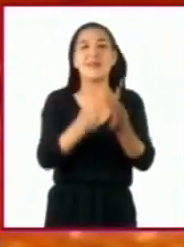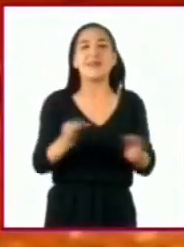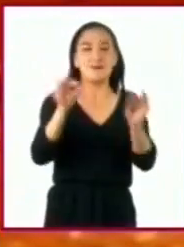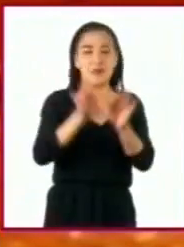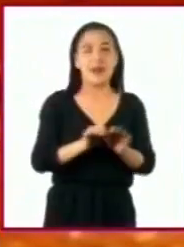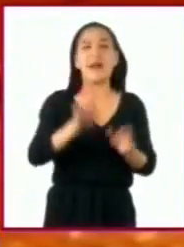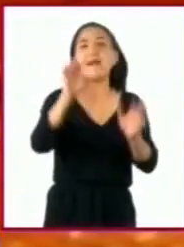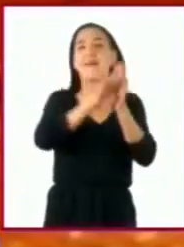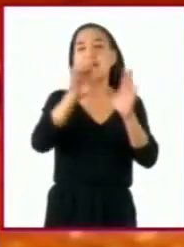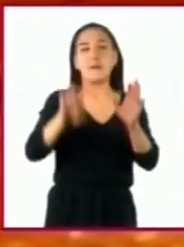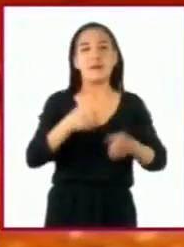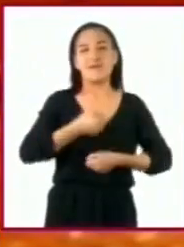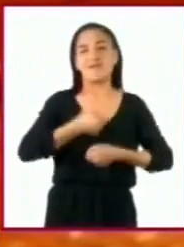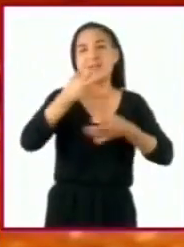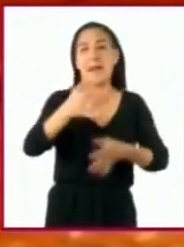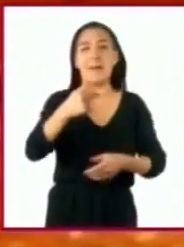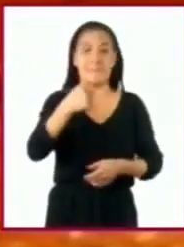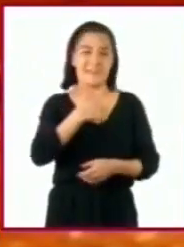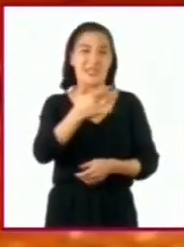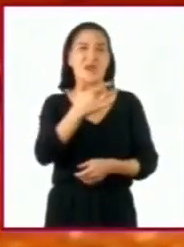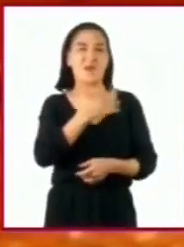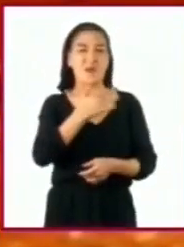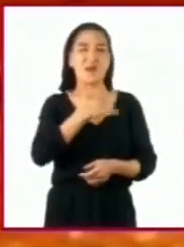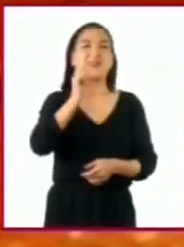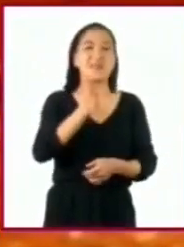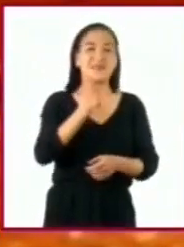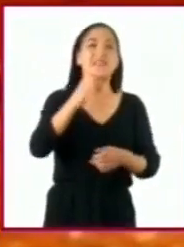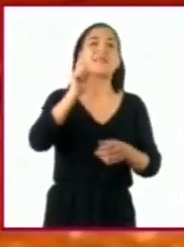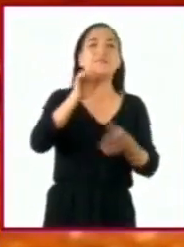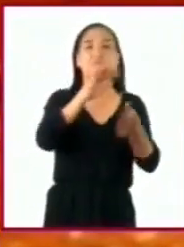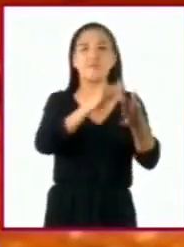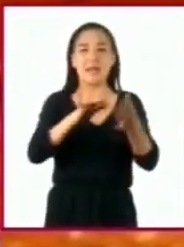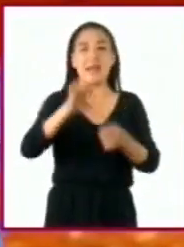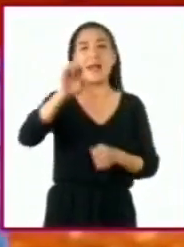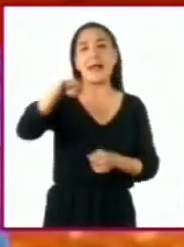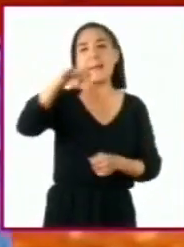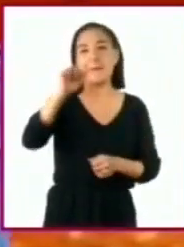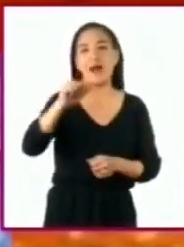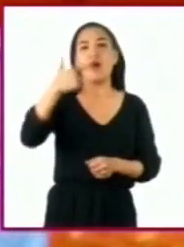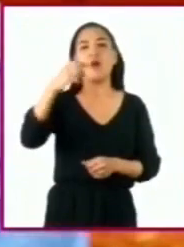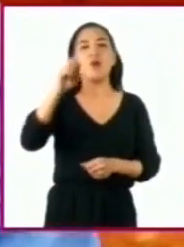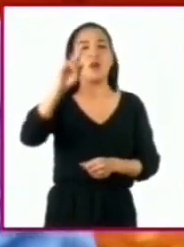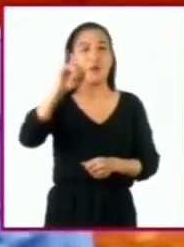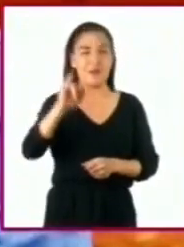ejemplo, el poema Mi corazón ajeno, de la escritora mexicana Emma Godoy.